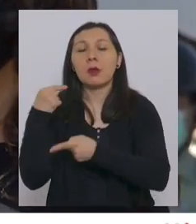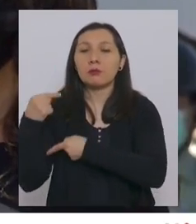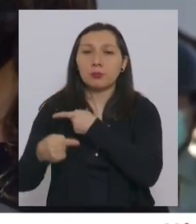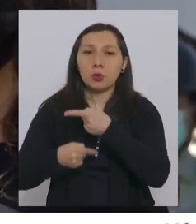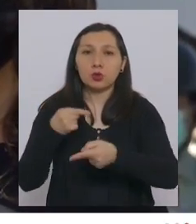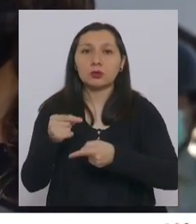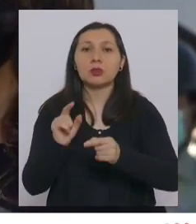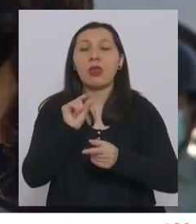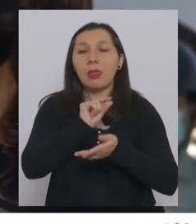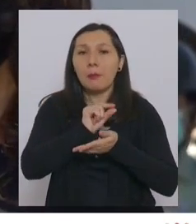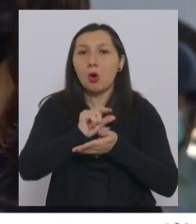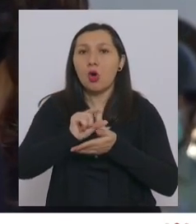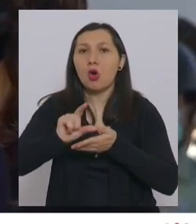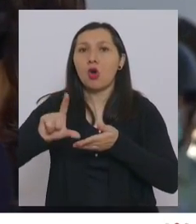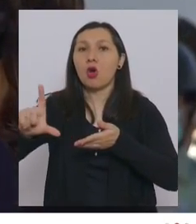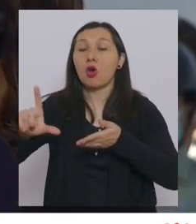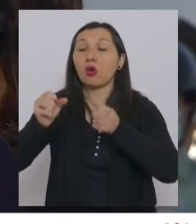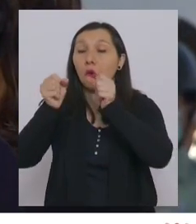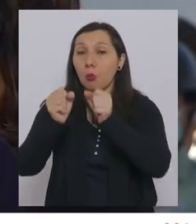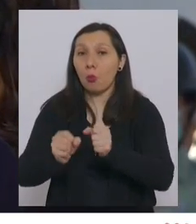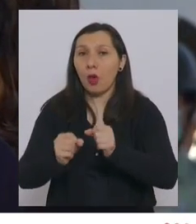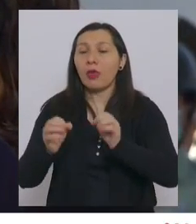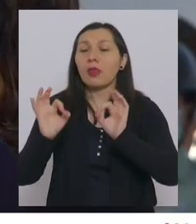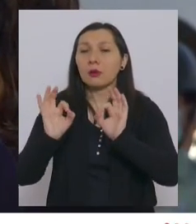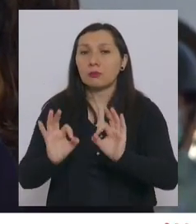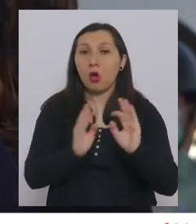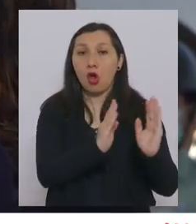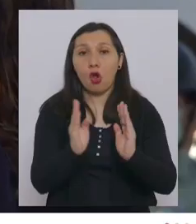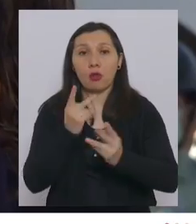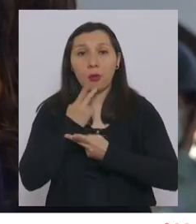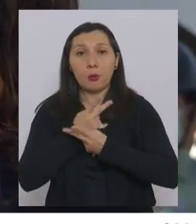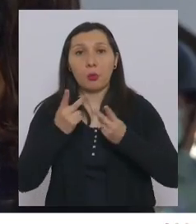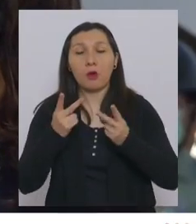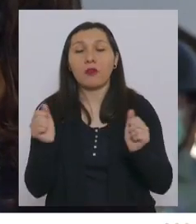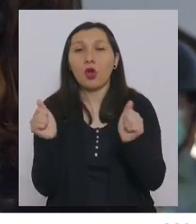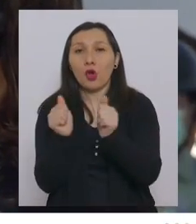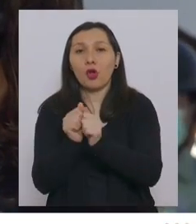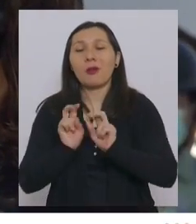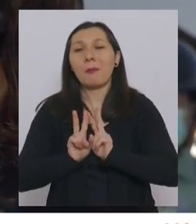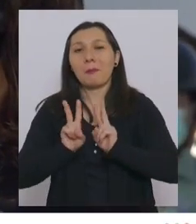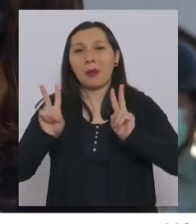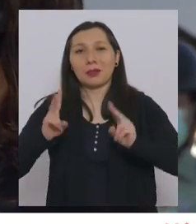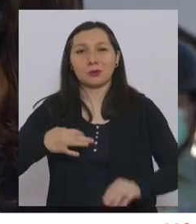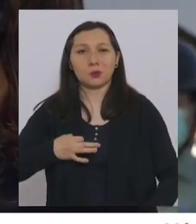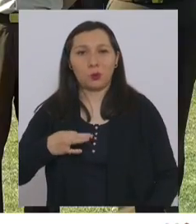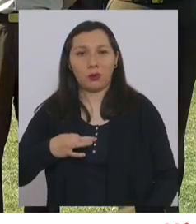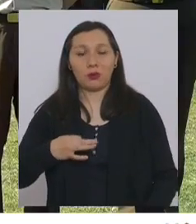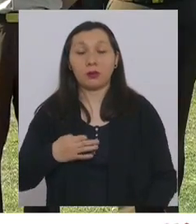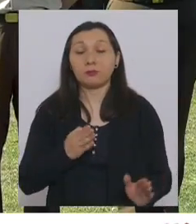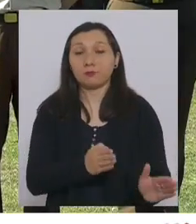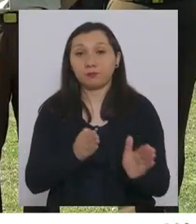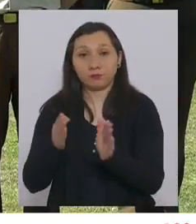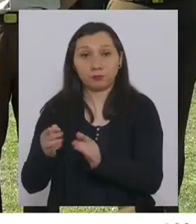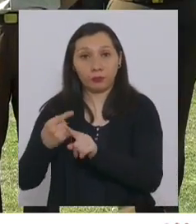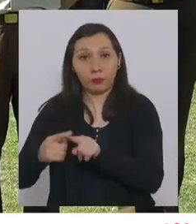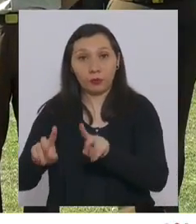proceso gradual que nos permita compatibilizar el orden público con la paz ciudadana. Por otra